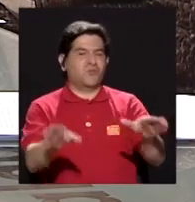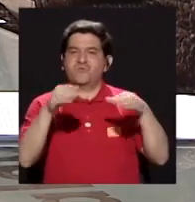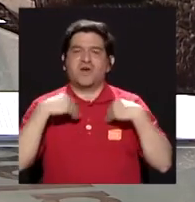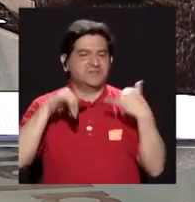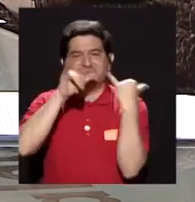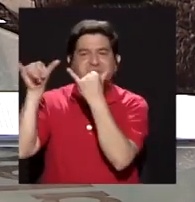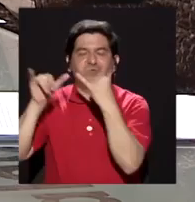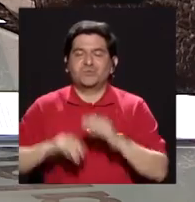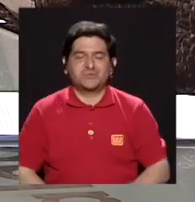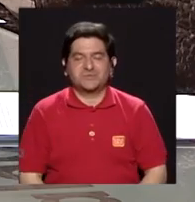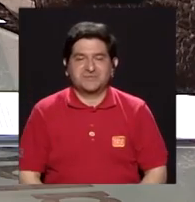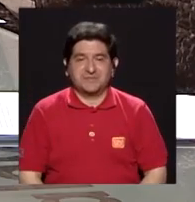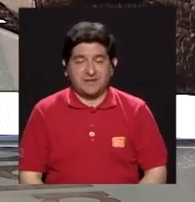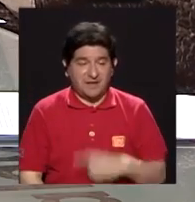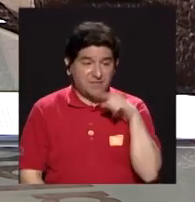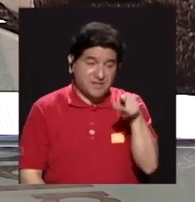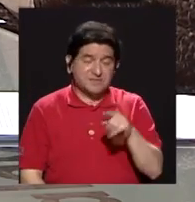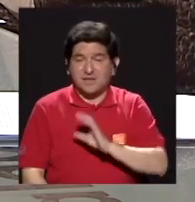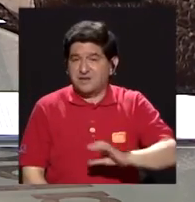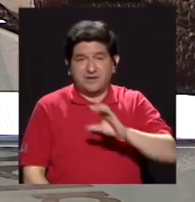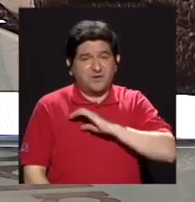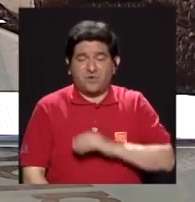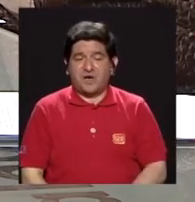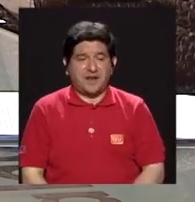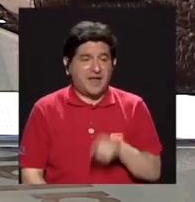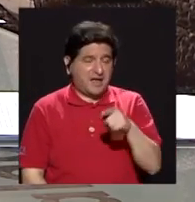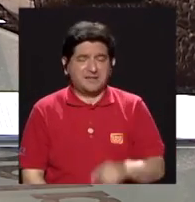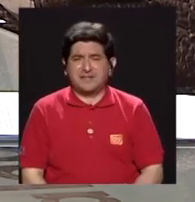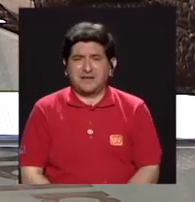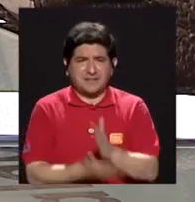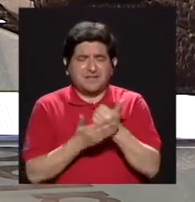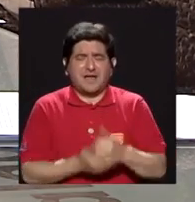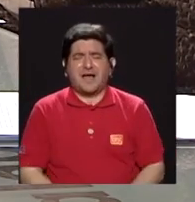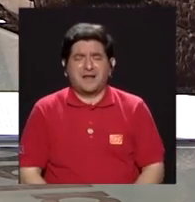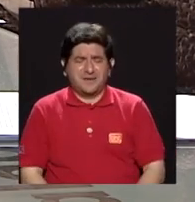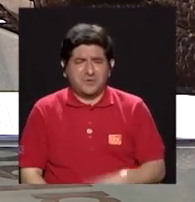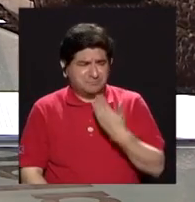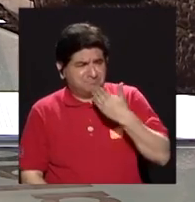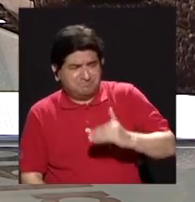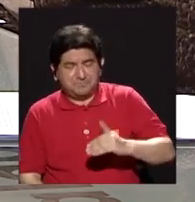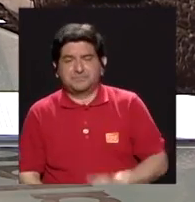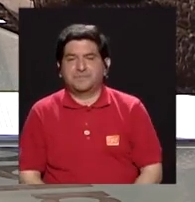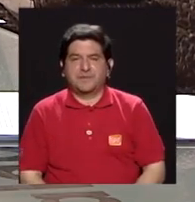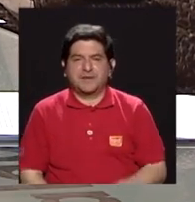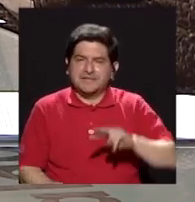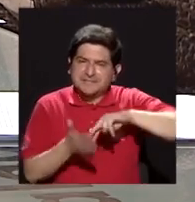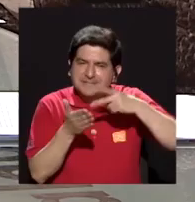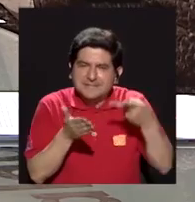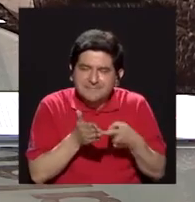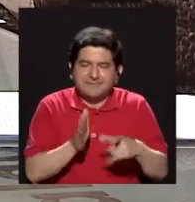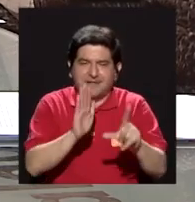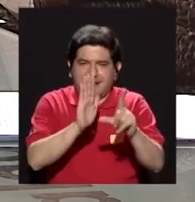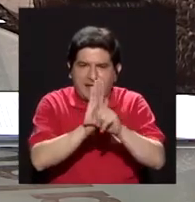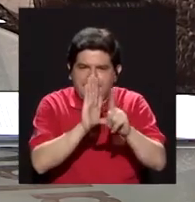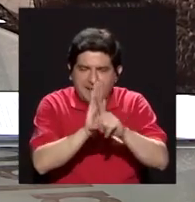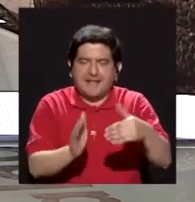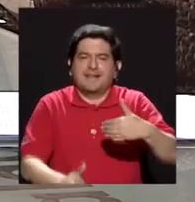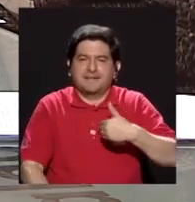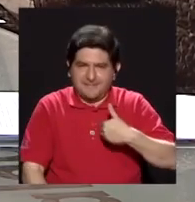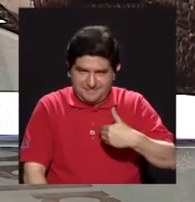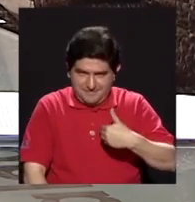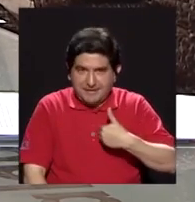denuncia pues indican que no es un carácter impúdico hay algo muy interesante porque es que hay un retroceso a la ley tiene